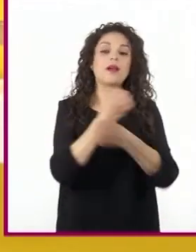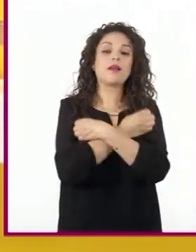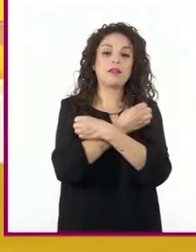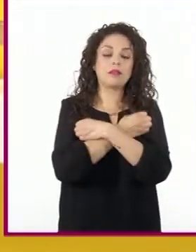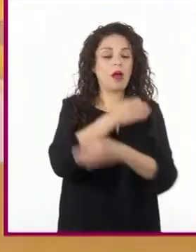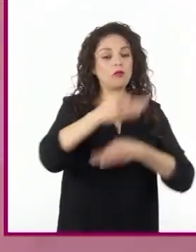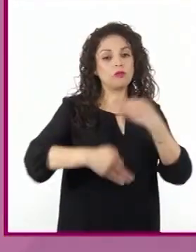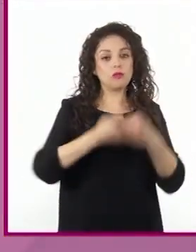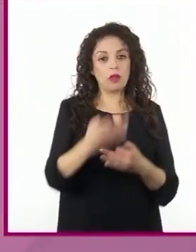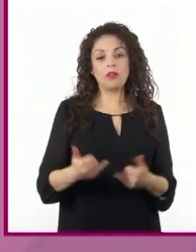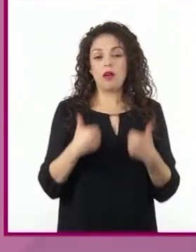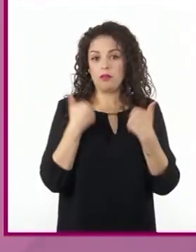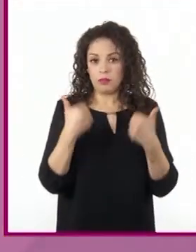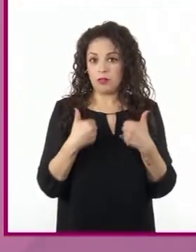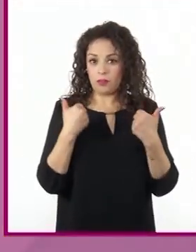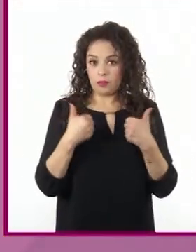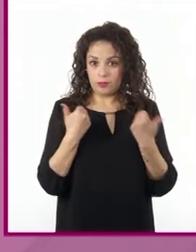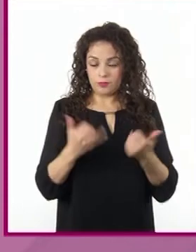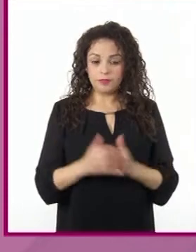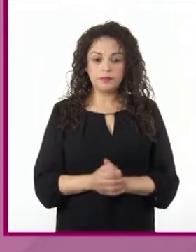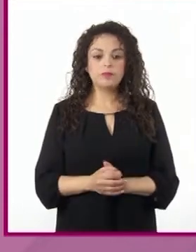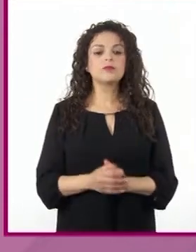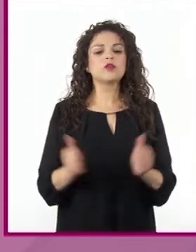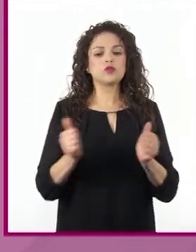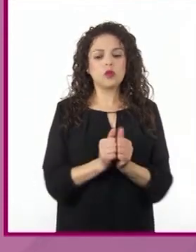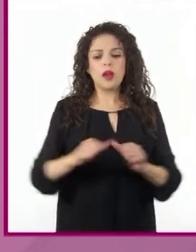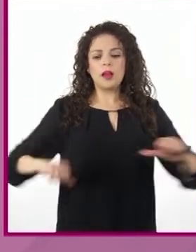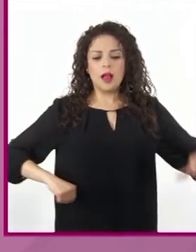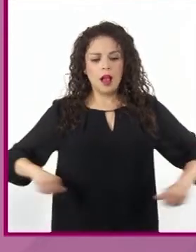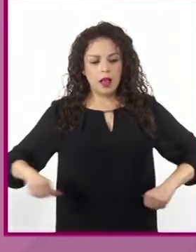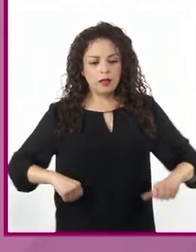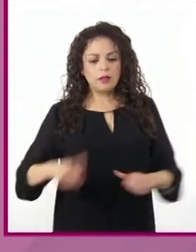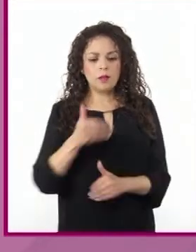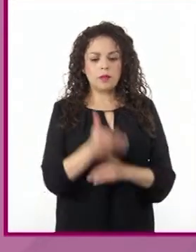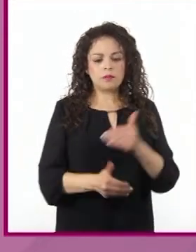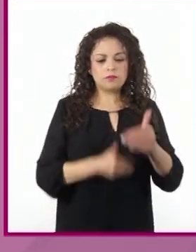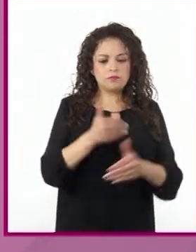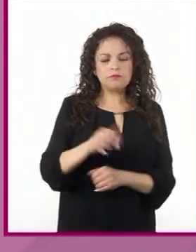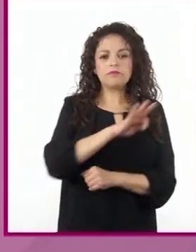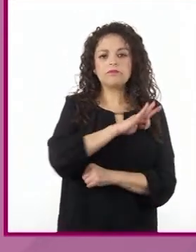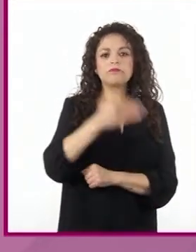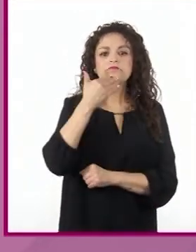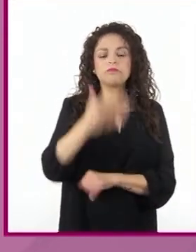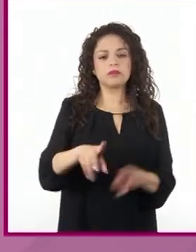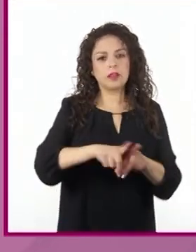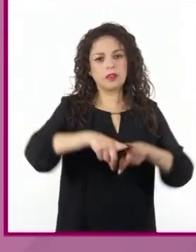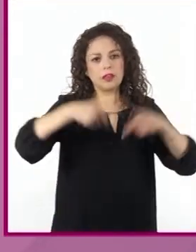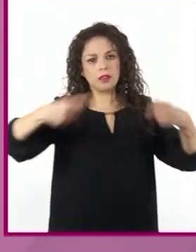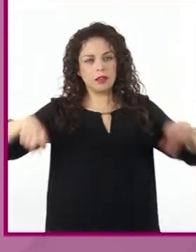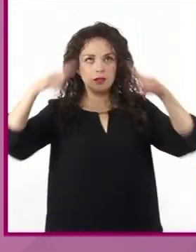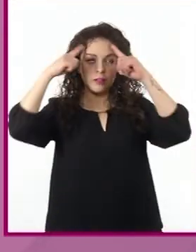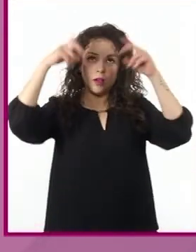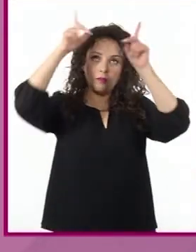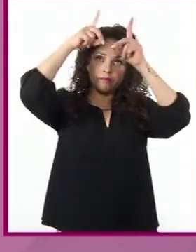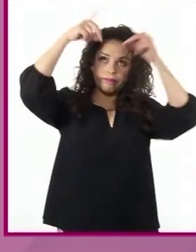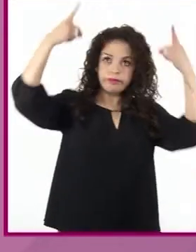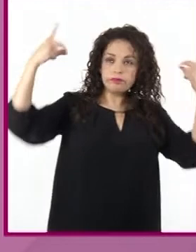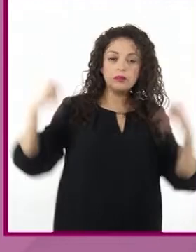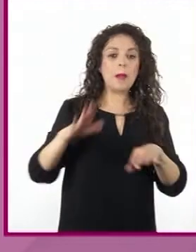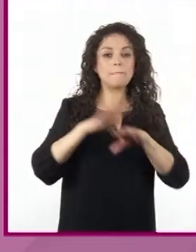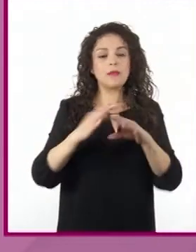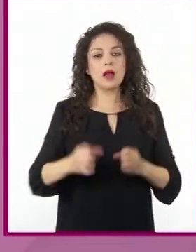los adolescentes, realizando actividades que desarrollen sus capacidades y habilidades y fortalezcan su lenguaje